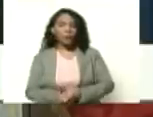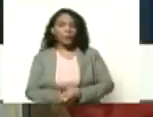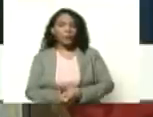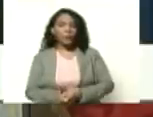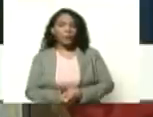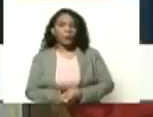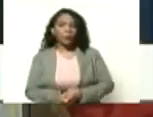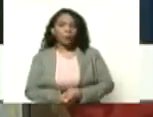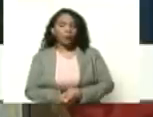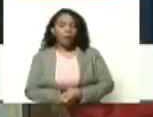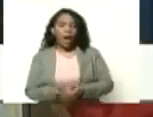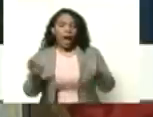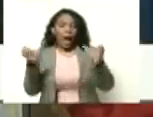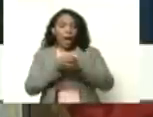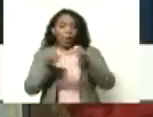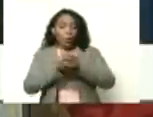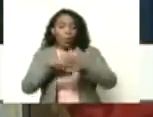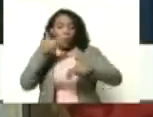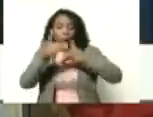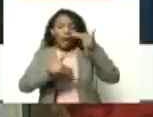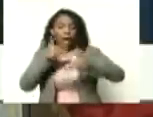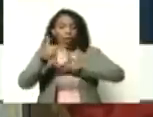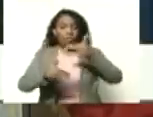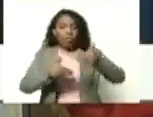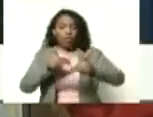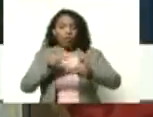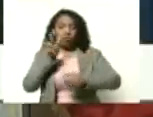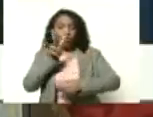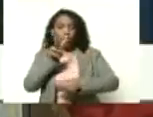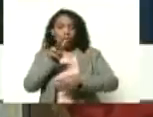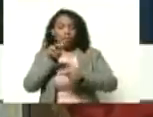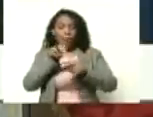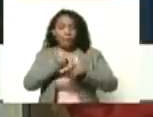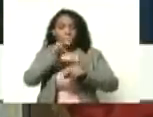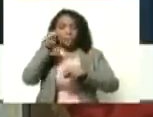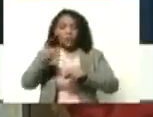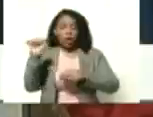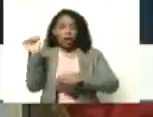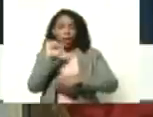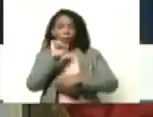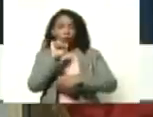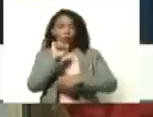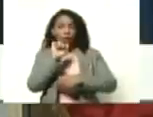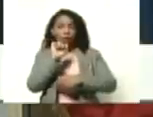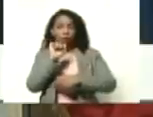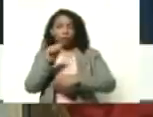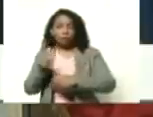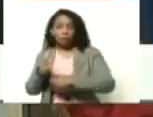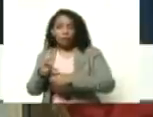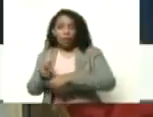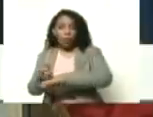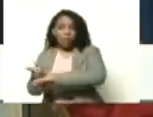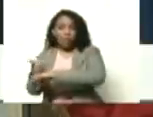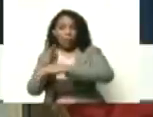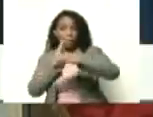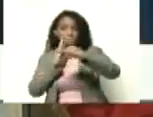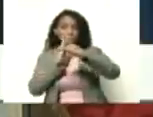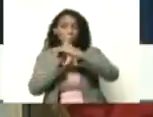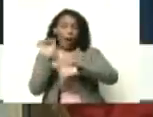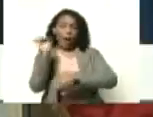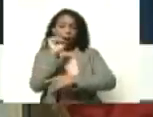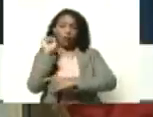el grupo criminal de dos sicarios se baja de la camioneta explorer intercepta el carro donde